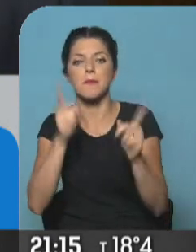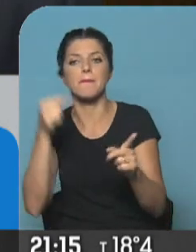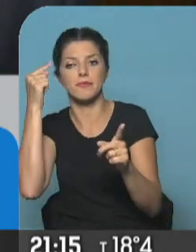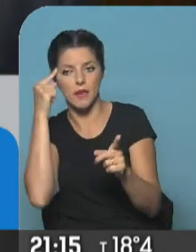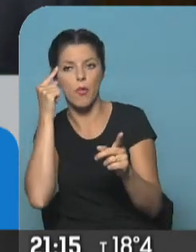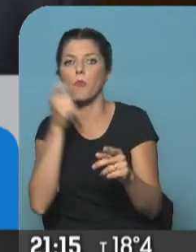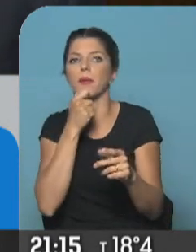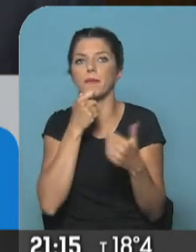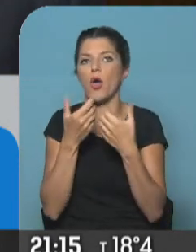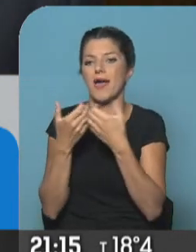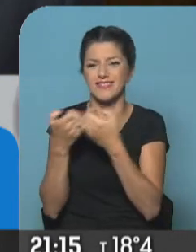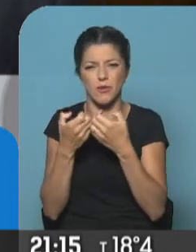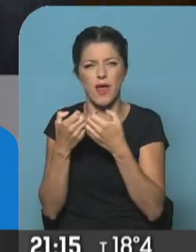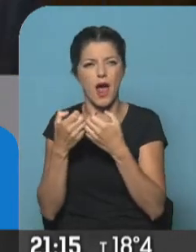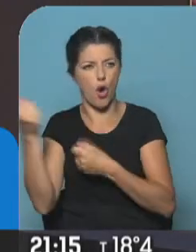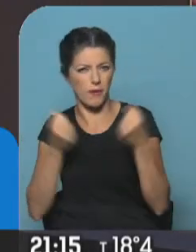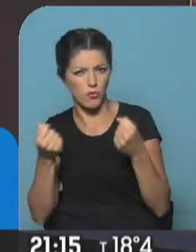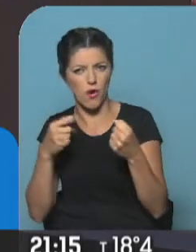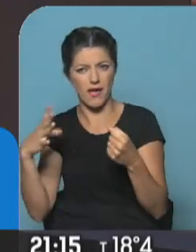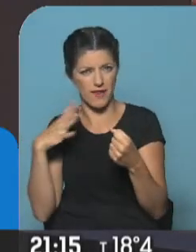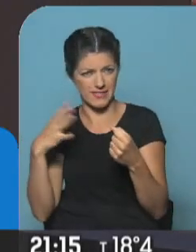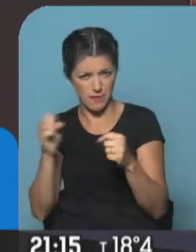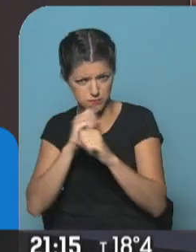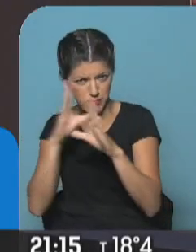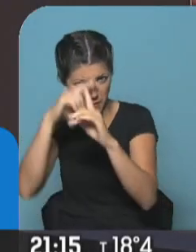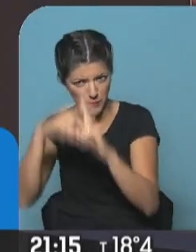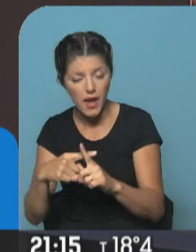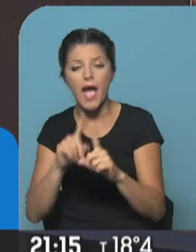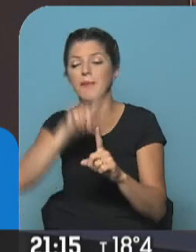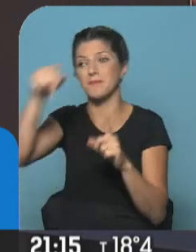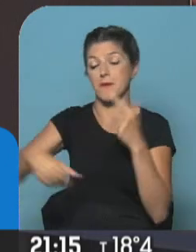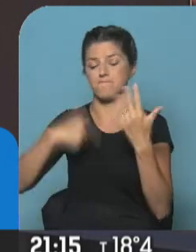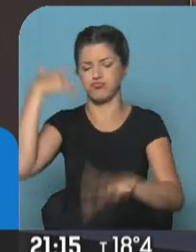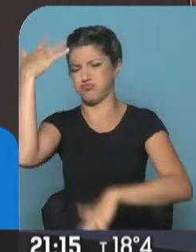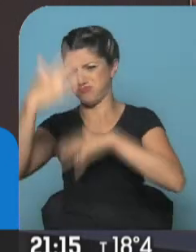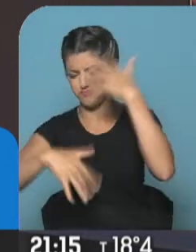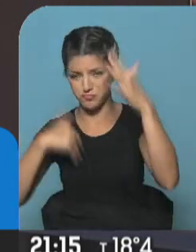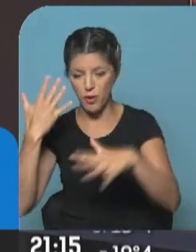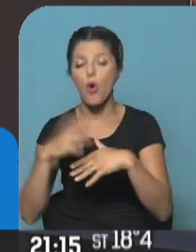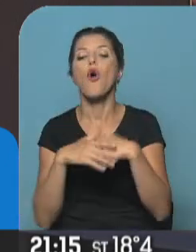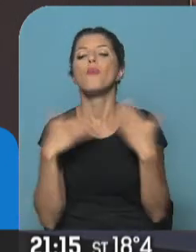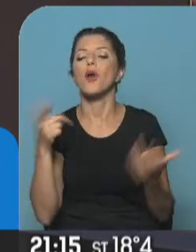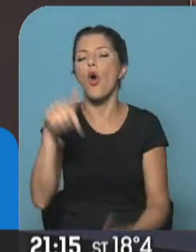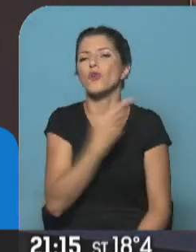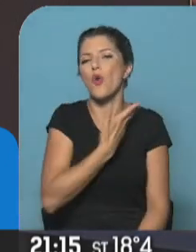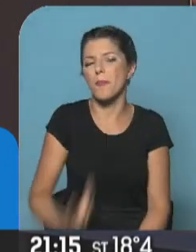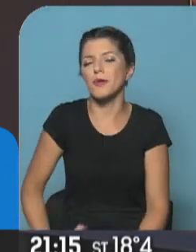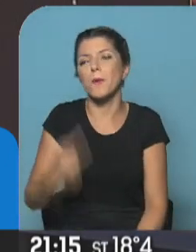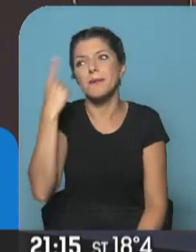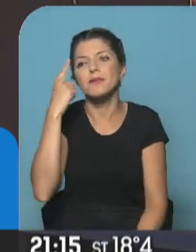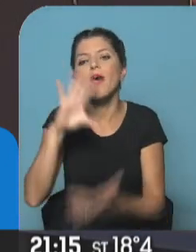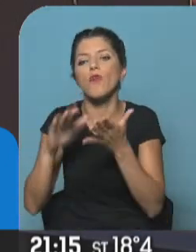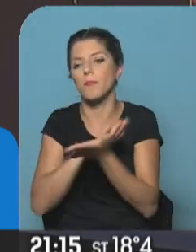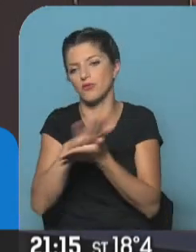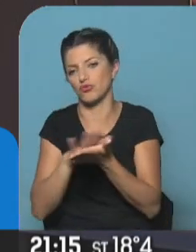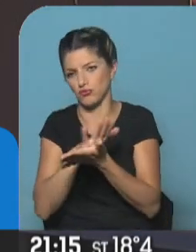o de un vehículo, cosas que no están cuantificadas en dinero, es donde generalmente se generan los conflictos. Y por eso el gobierno está pensando en alguna solución para corregir esa